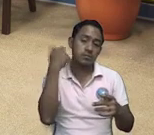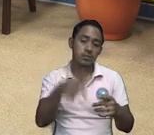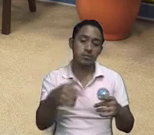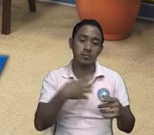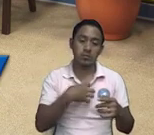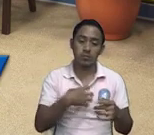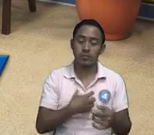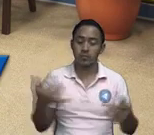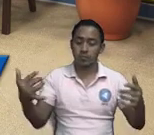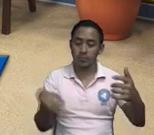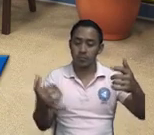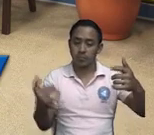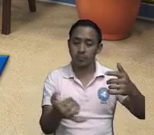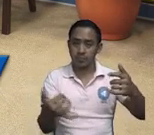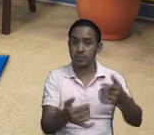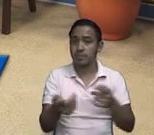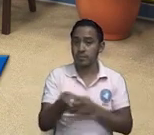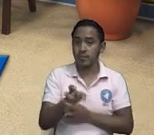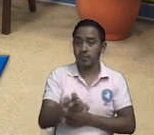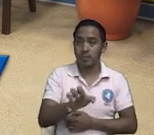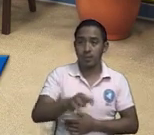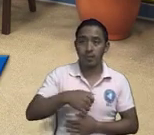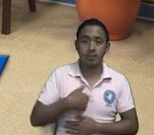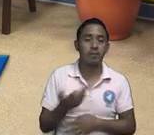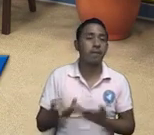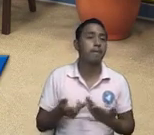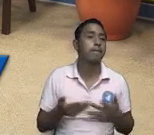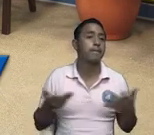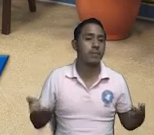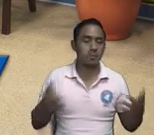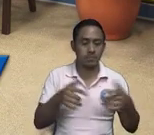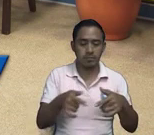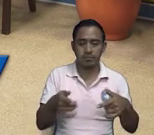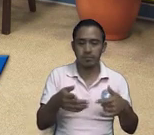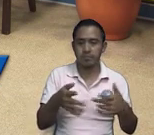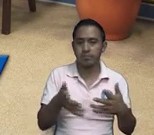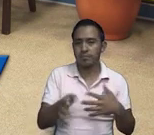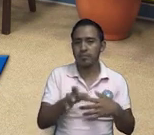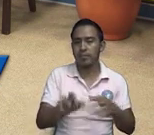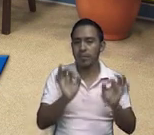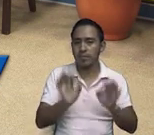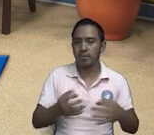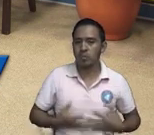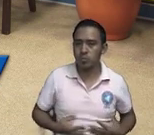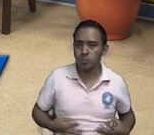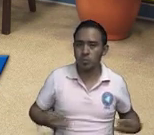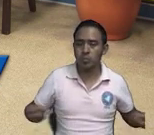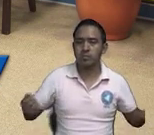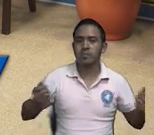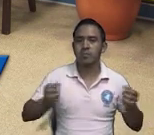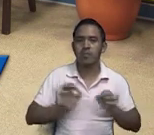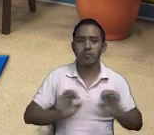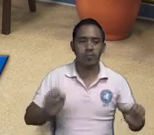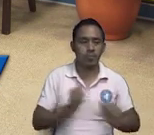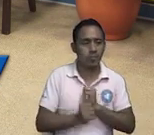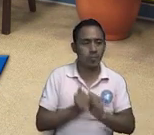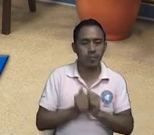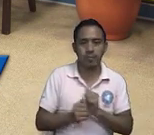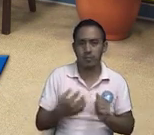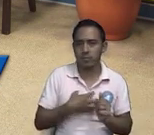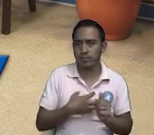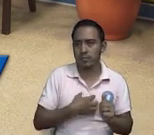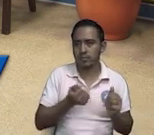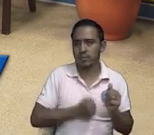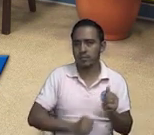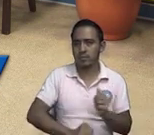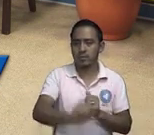de familia, como padres de familia, principalmente para que el animalito esté sano y no porte ninguna infección a nuestros hijos? Que